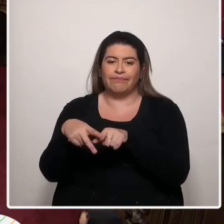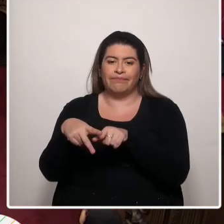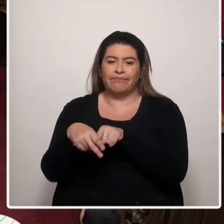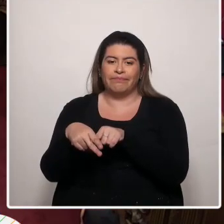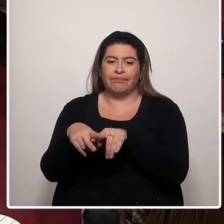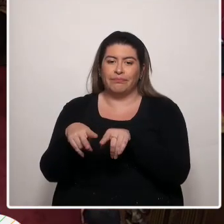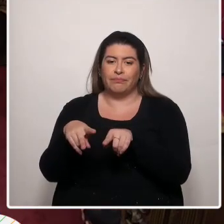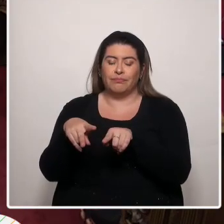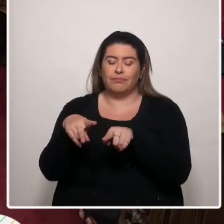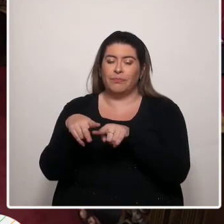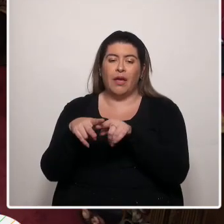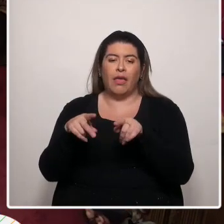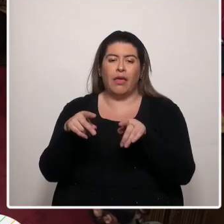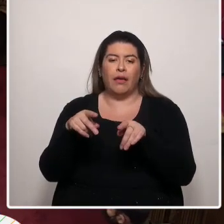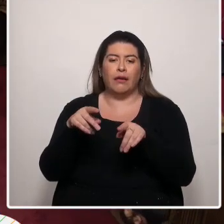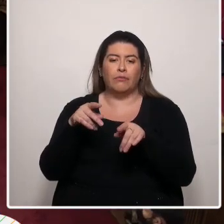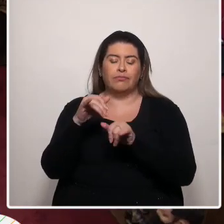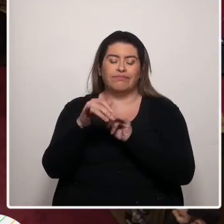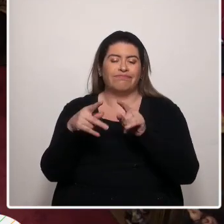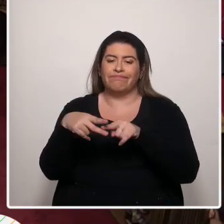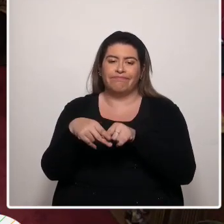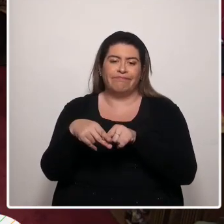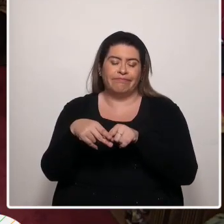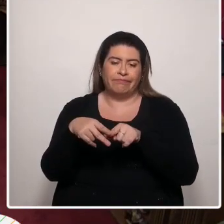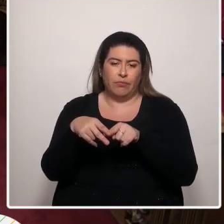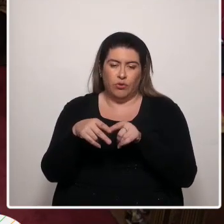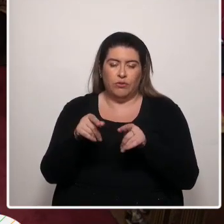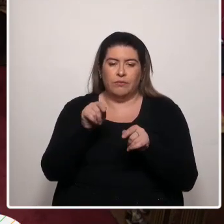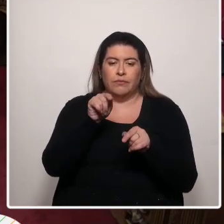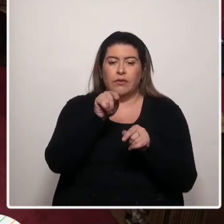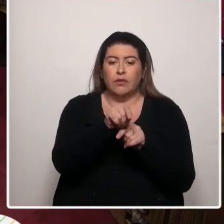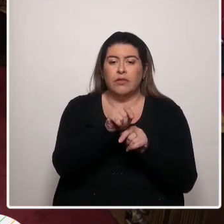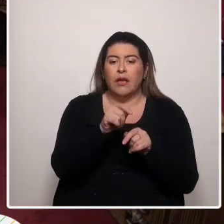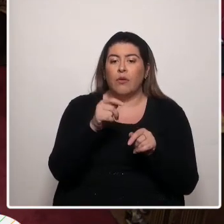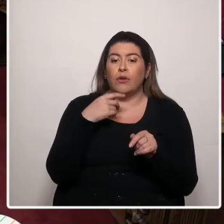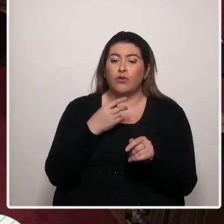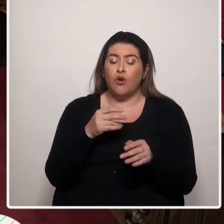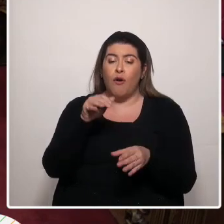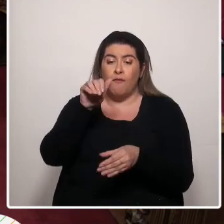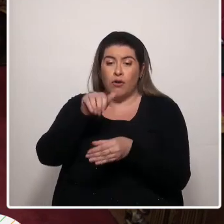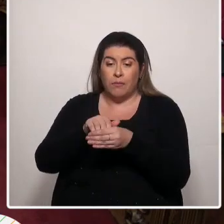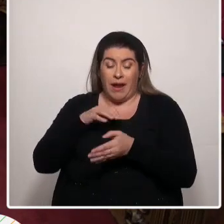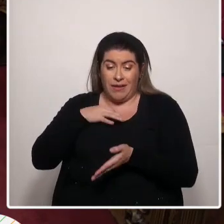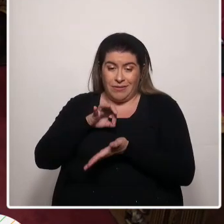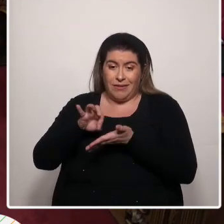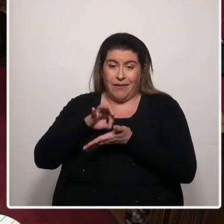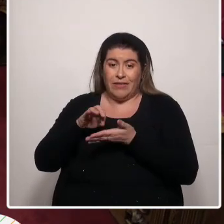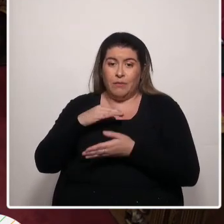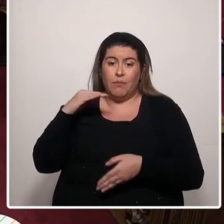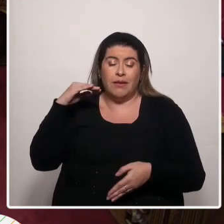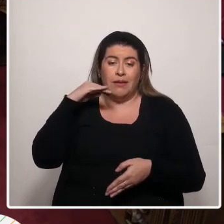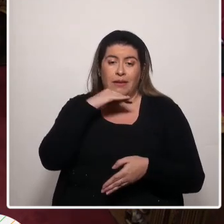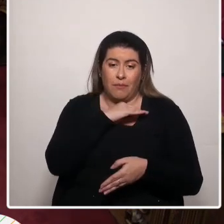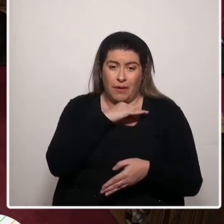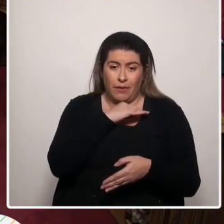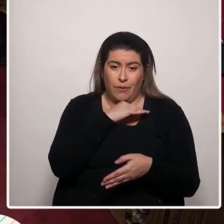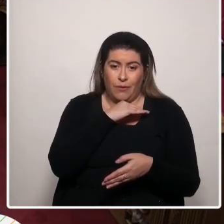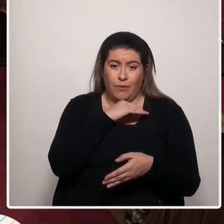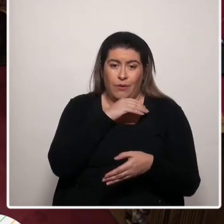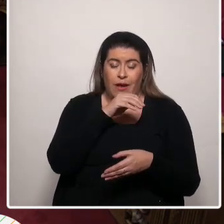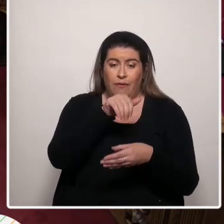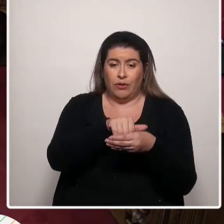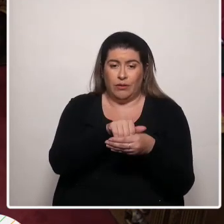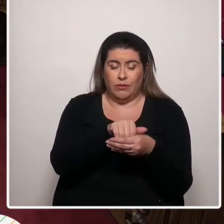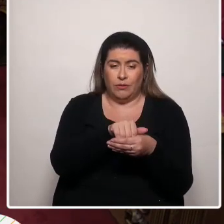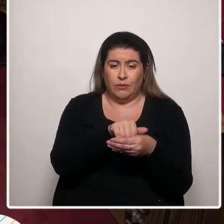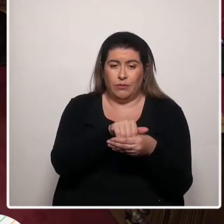ha parecido a esta Secretaría que es una forma más expedita, razonable.